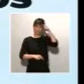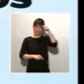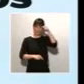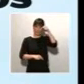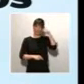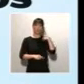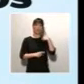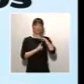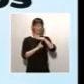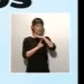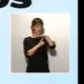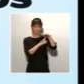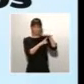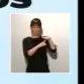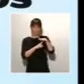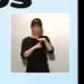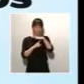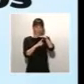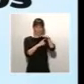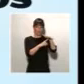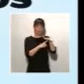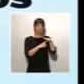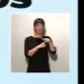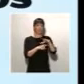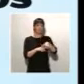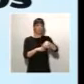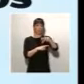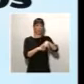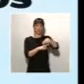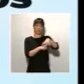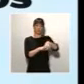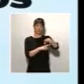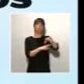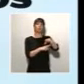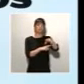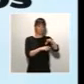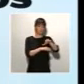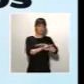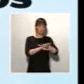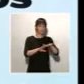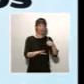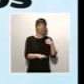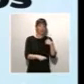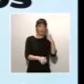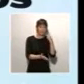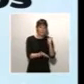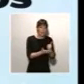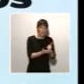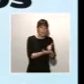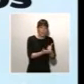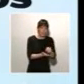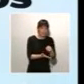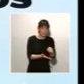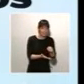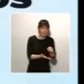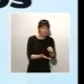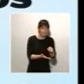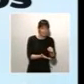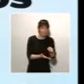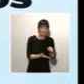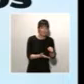muestras que se habían realizado en esa capital hasta Madrid, porque dificultades meteorológicas impidieron que el avión